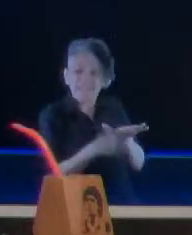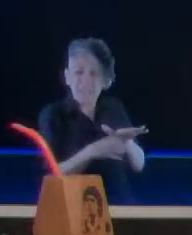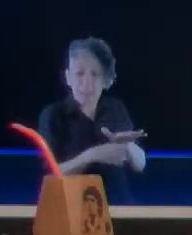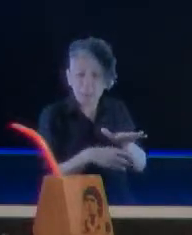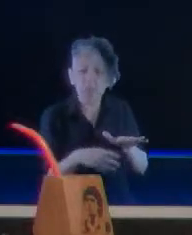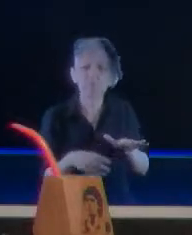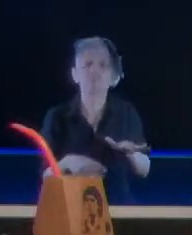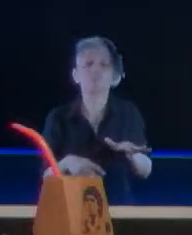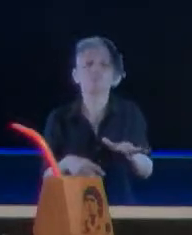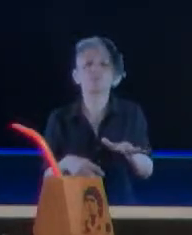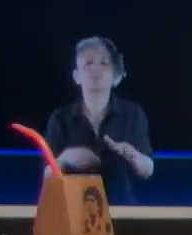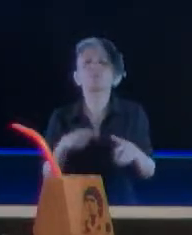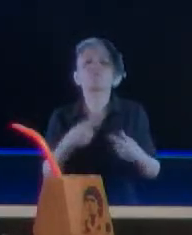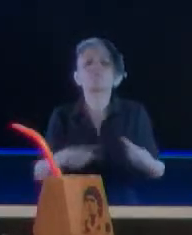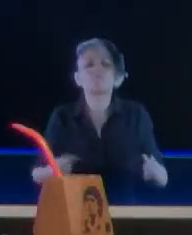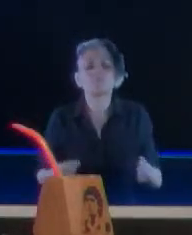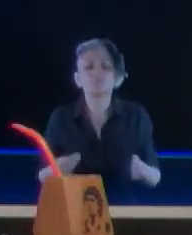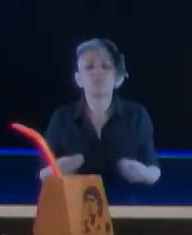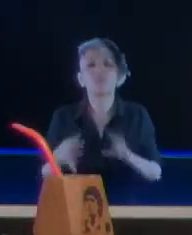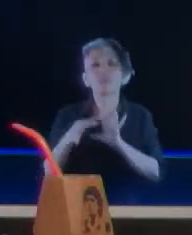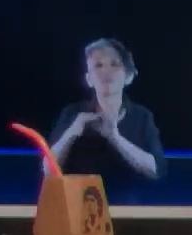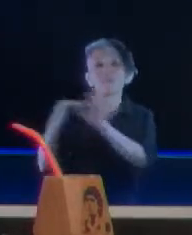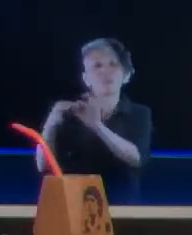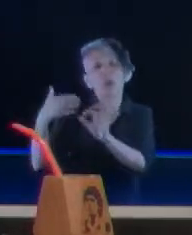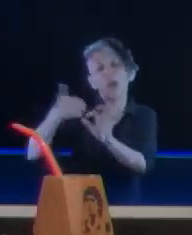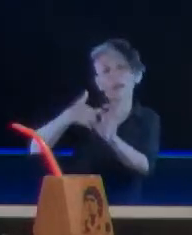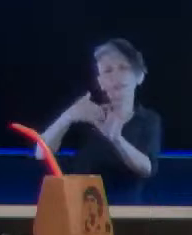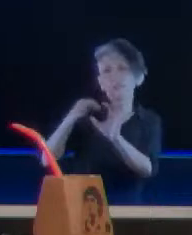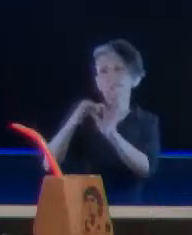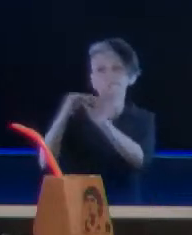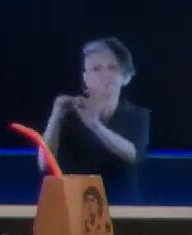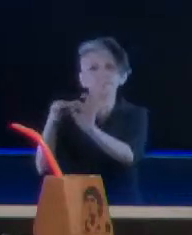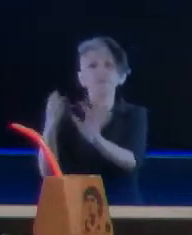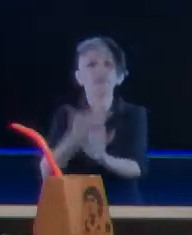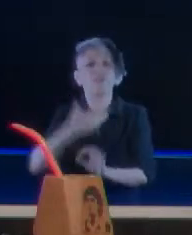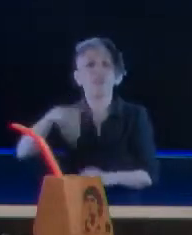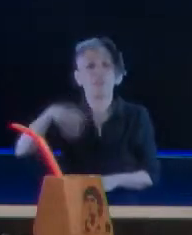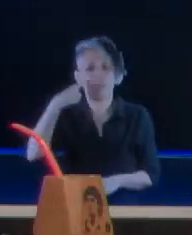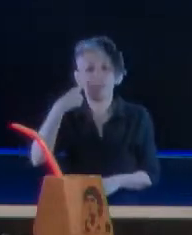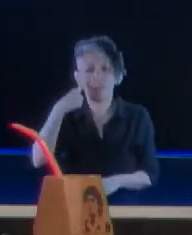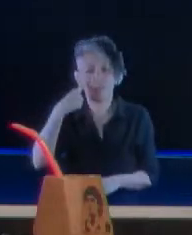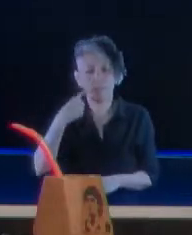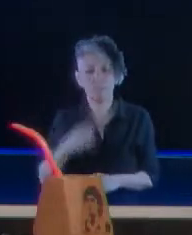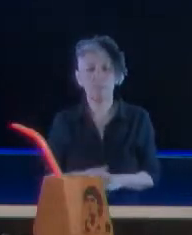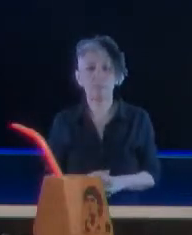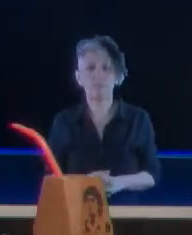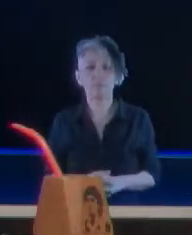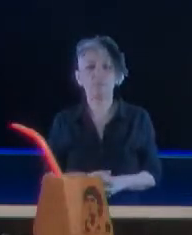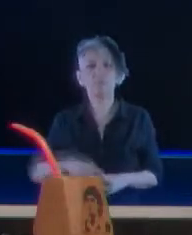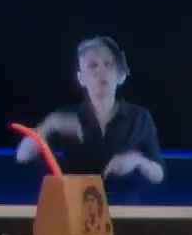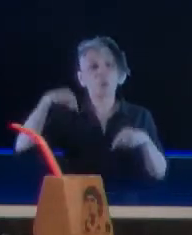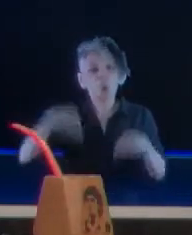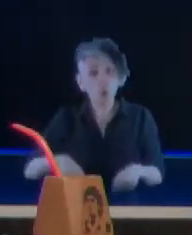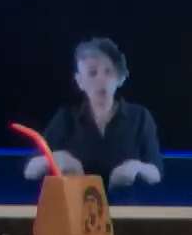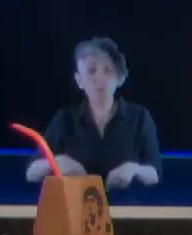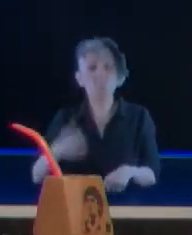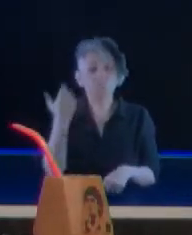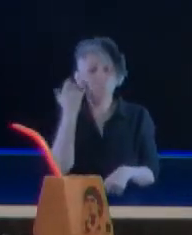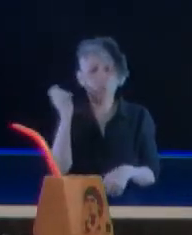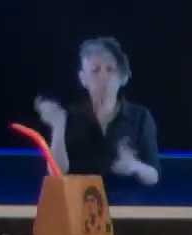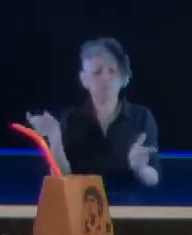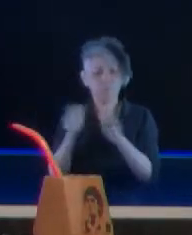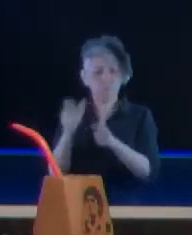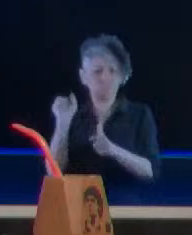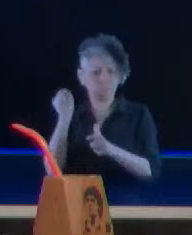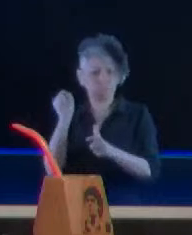¿qué impresión le quedó de estos anuncios que hizo anoche Massa? Se dijo muy bien, ¿no? Se sabe muy poquito,